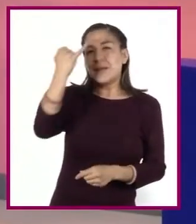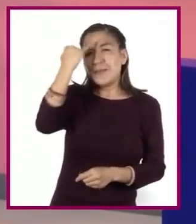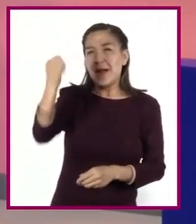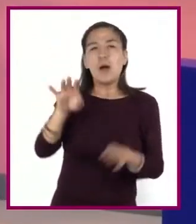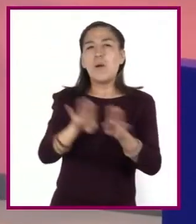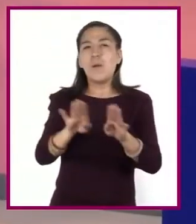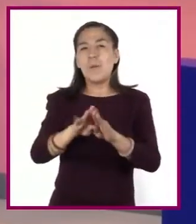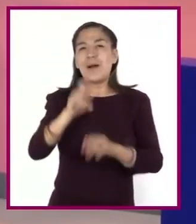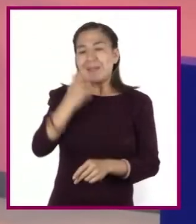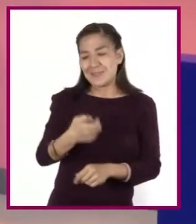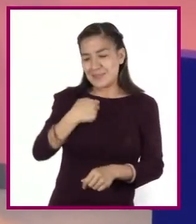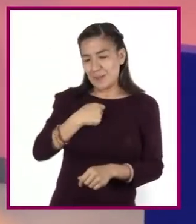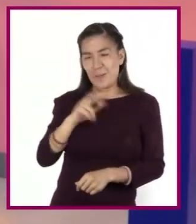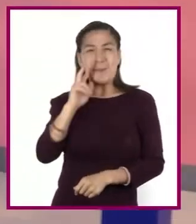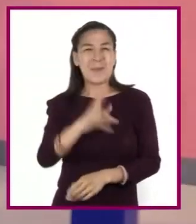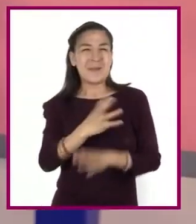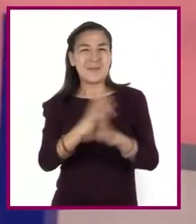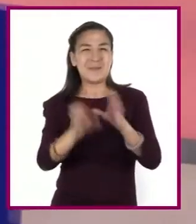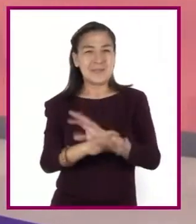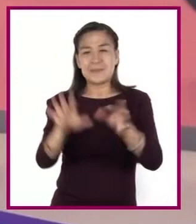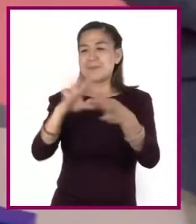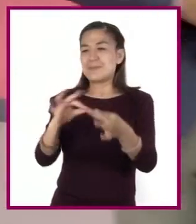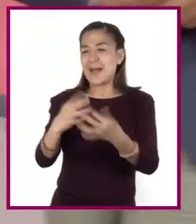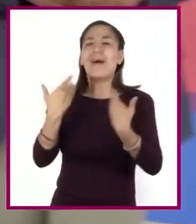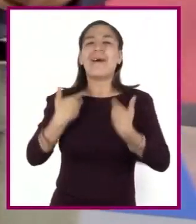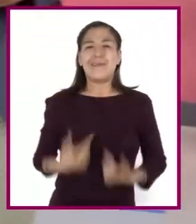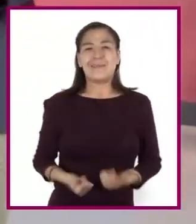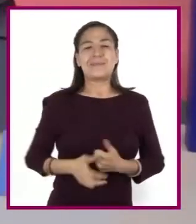y clara de este acontecimiento.